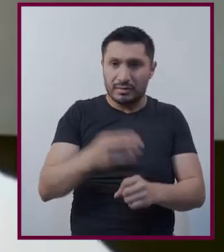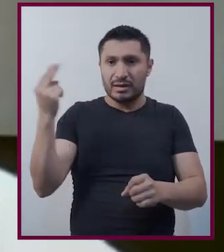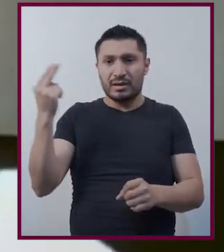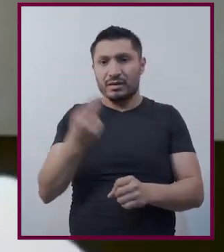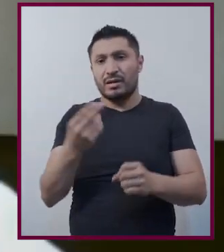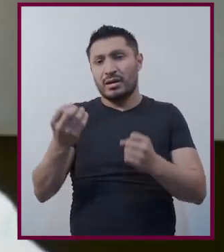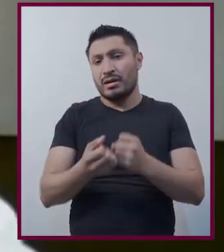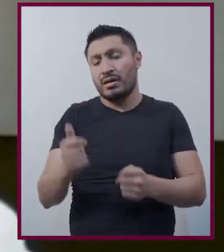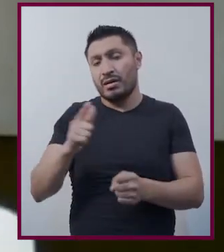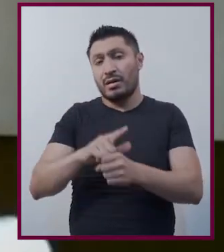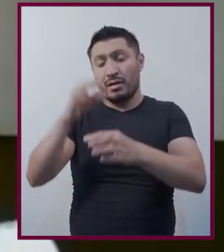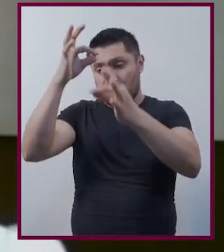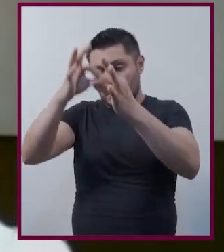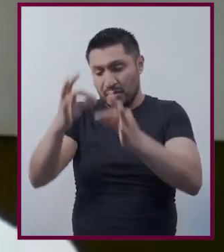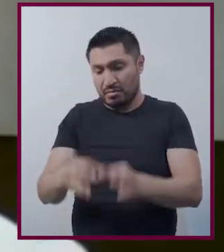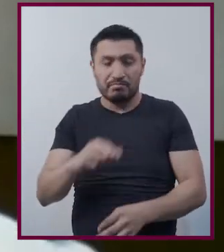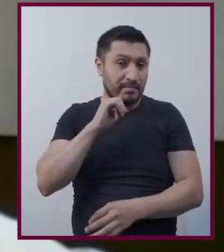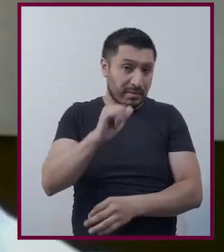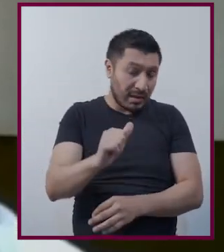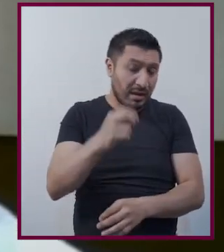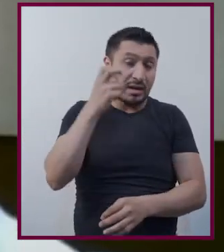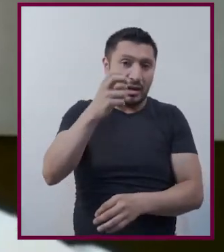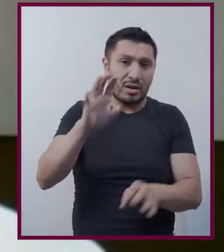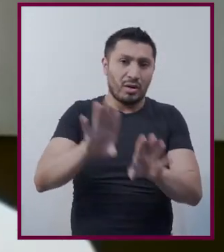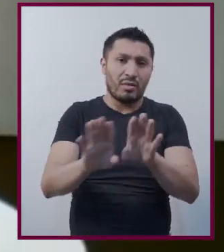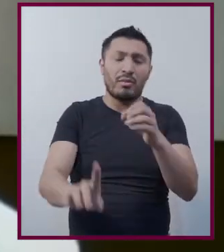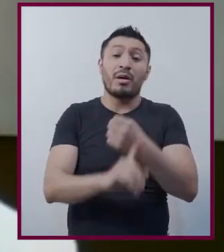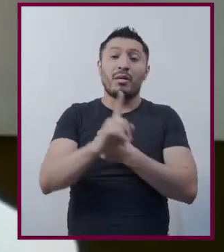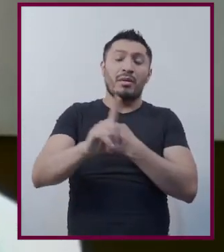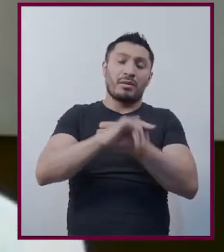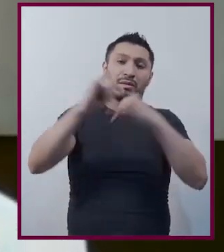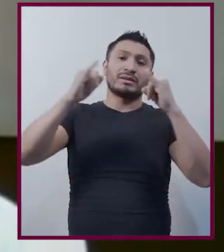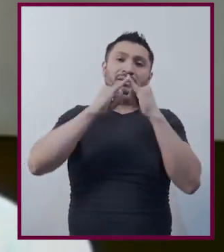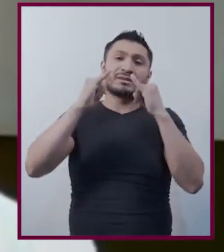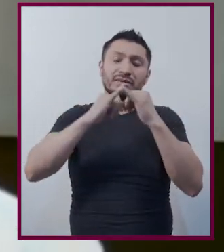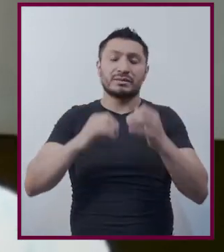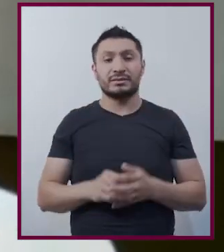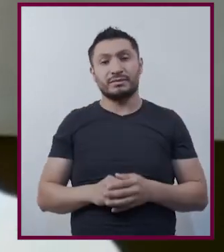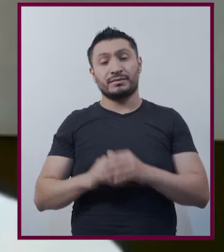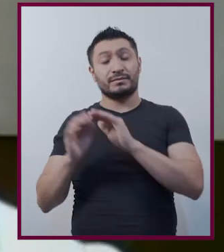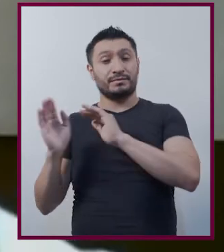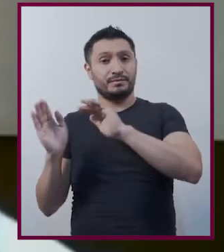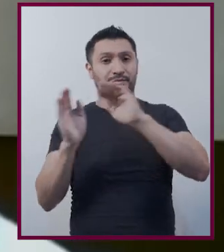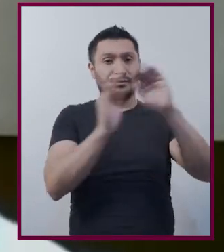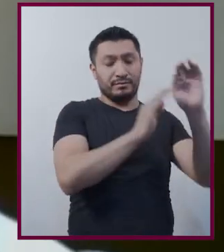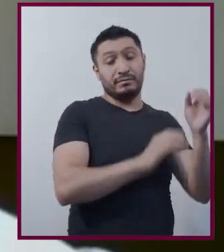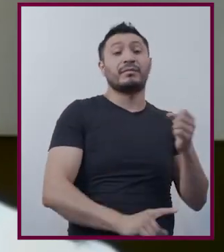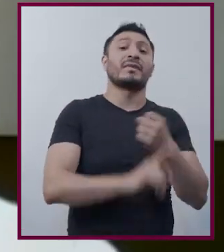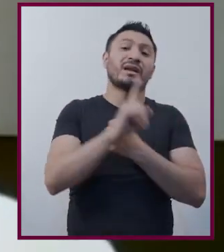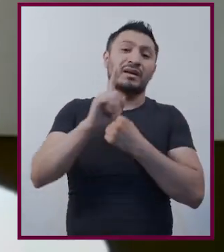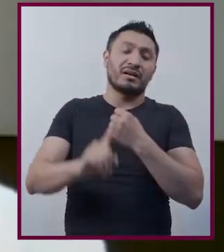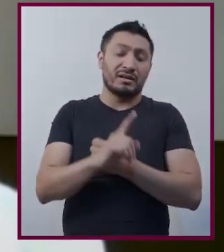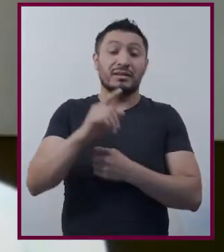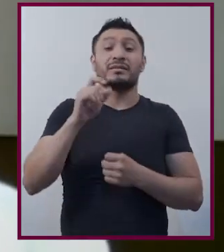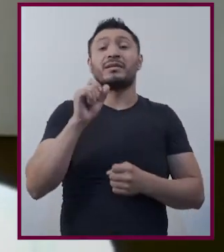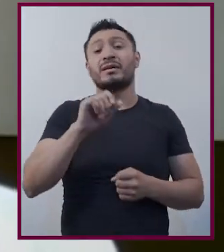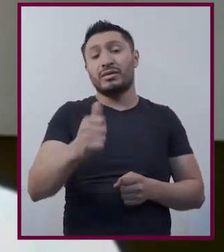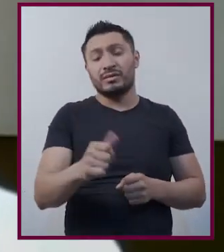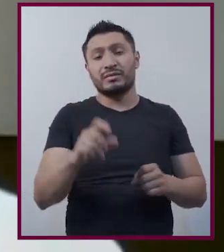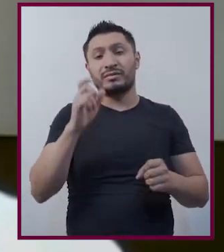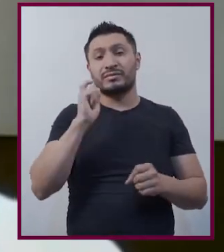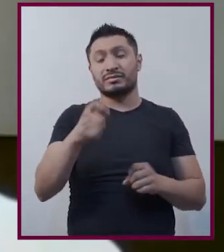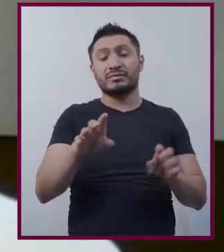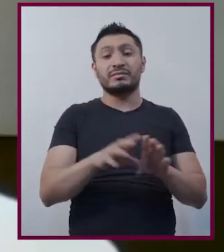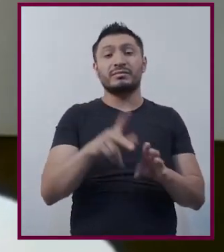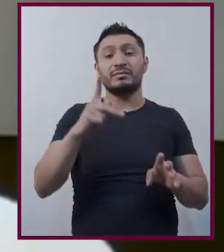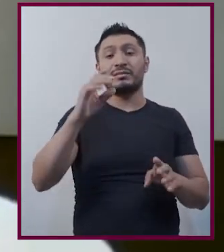sociales. Esto pues ha llevado a una crisis de las instituciones. Otro problema de la democracia liberal es la polarización